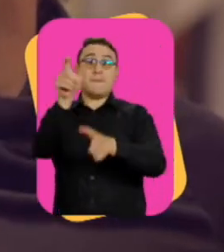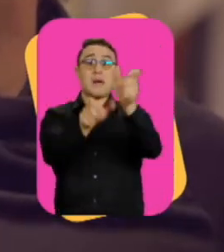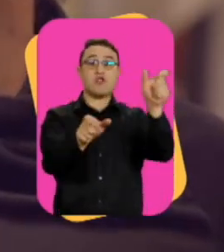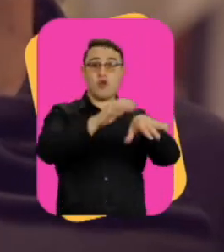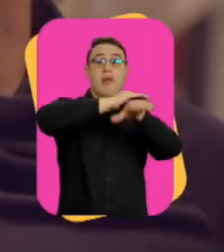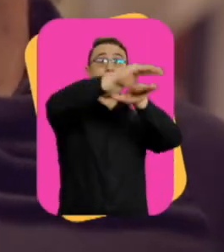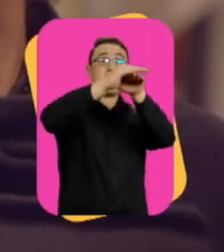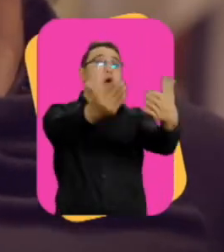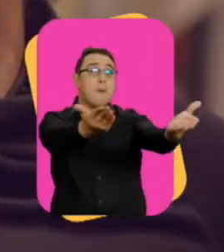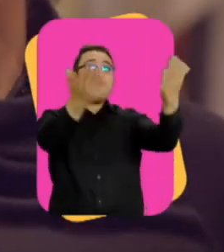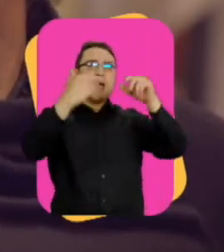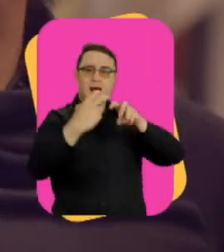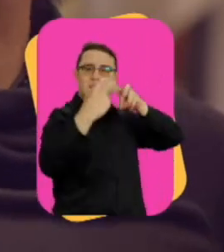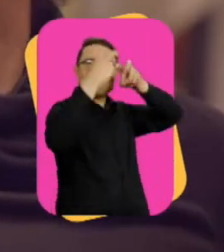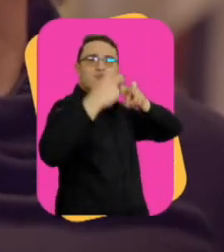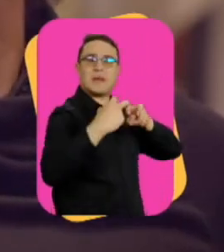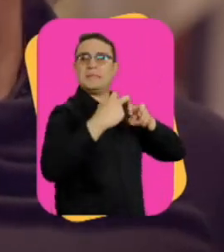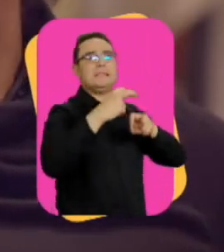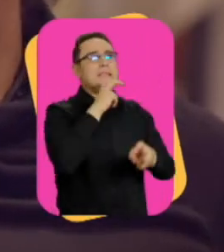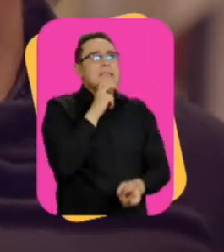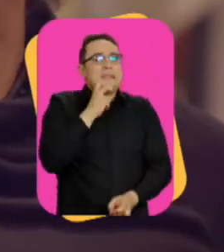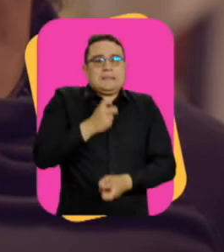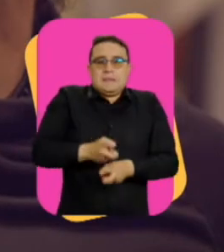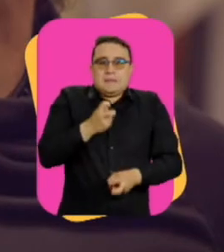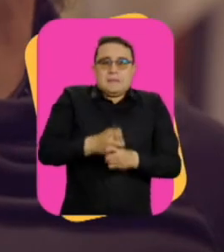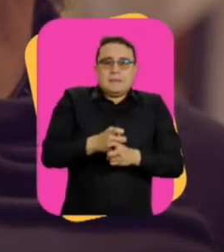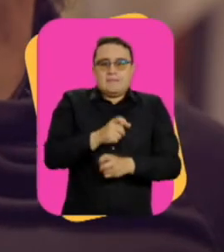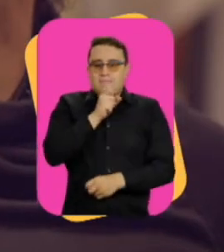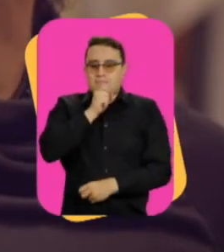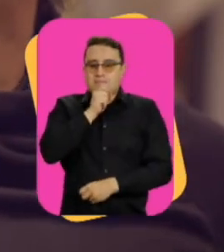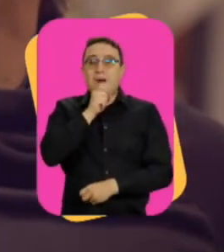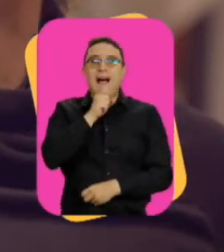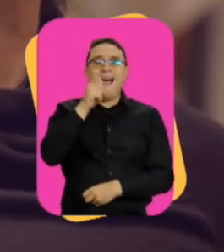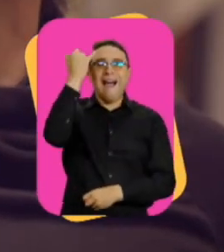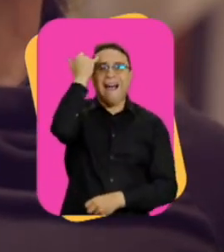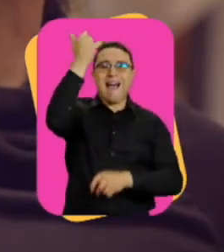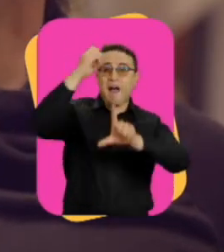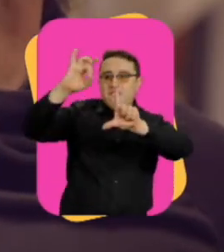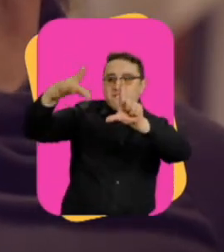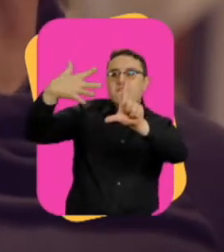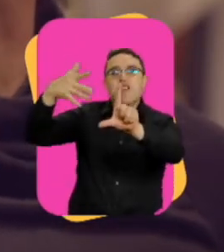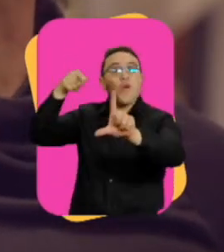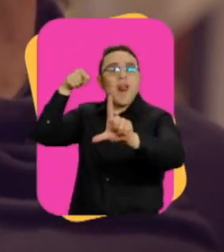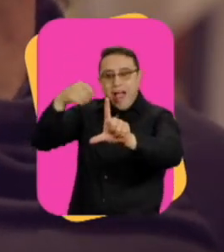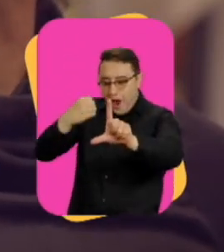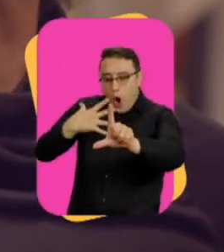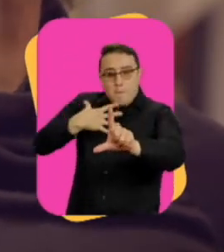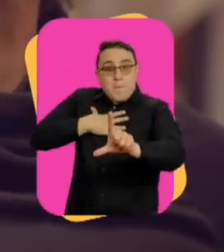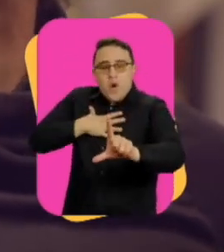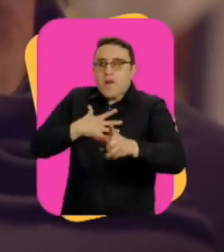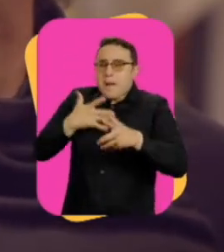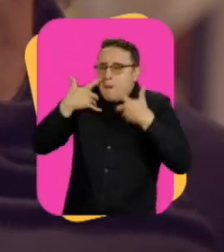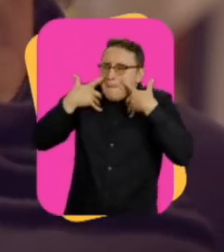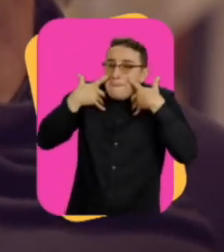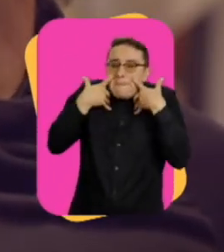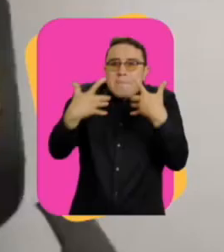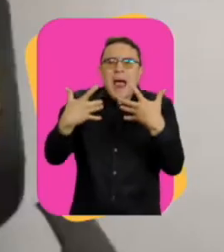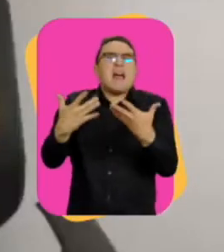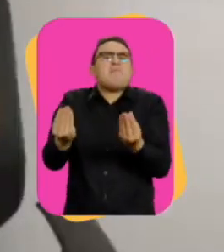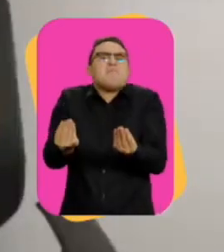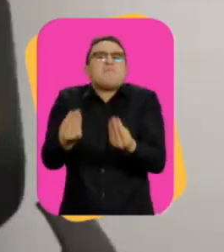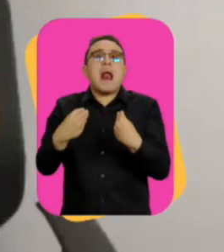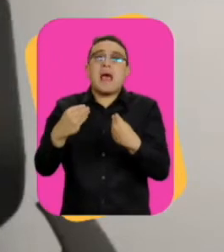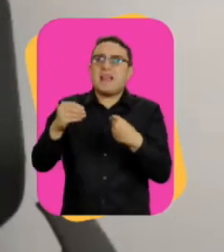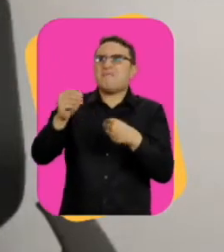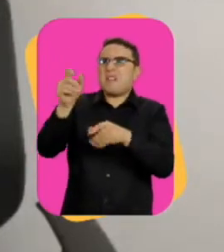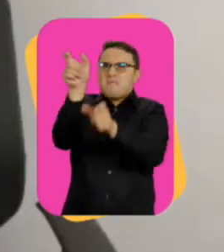manera presencial nos limitó mucho. Entonces encontramos en la virtualidad una oportunidad gigante de diálogo